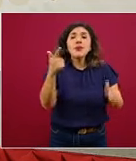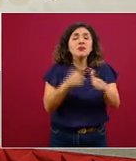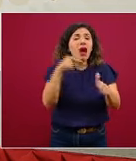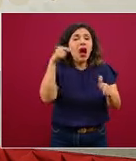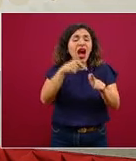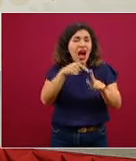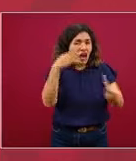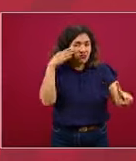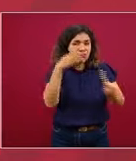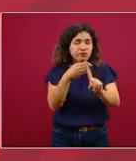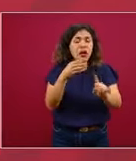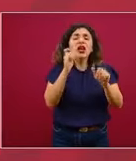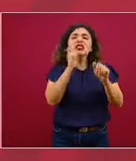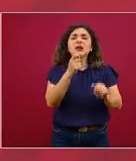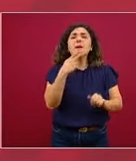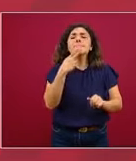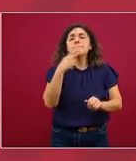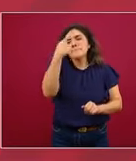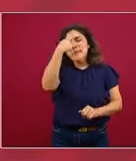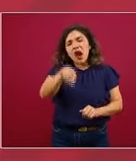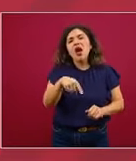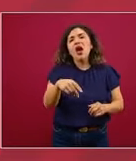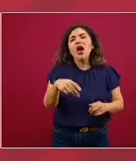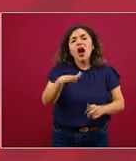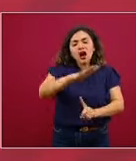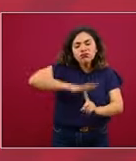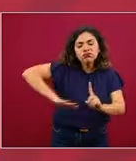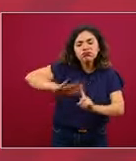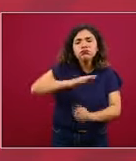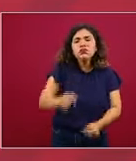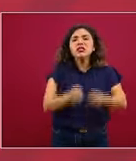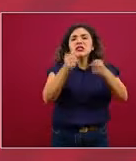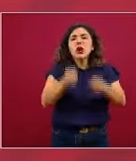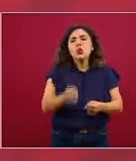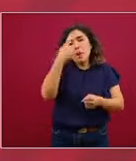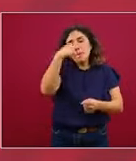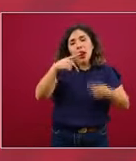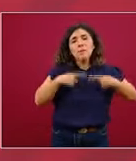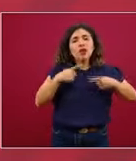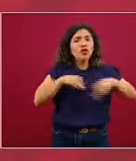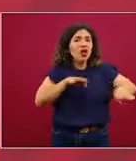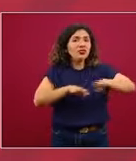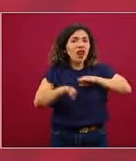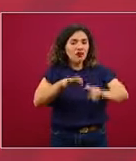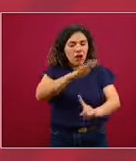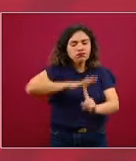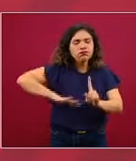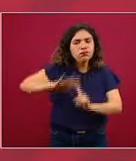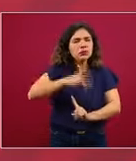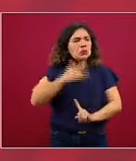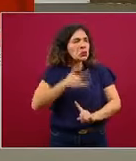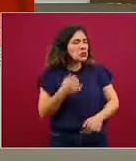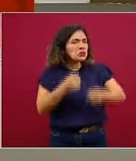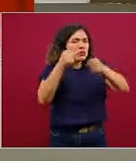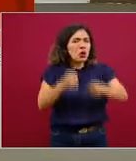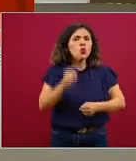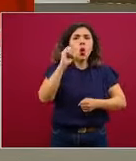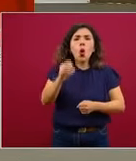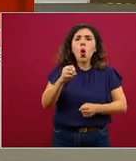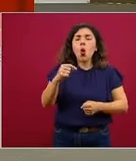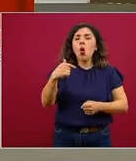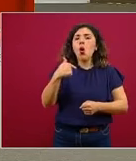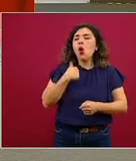de estos protocolos es generar un ambiente seguro para las personas que están laborando o en su momento para las personas que se